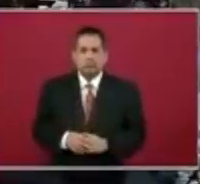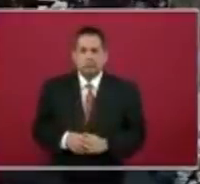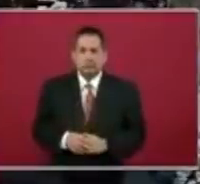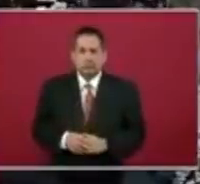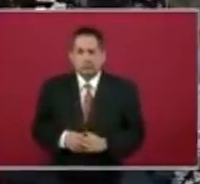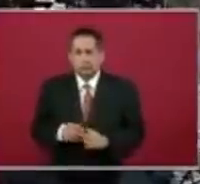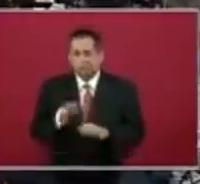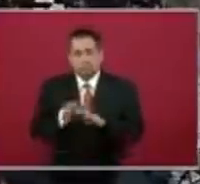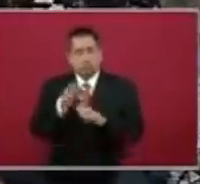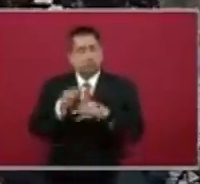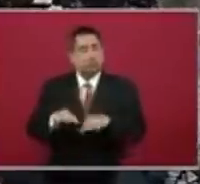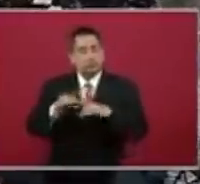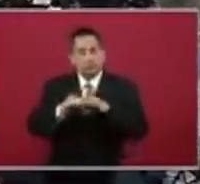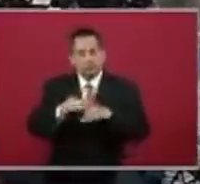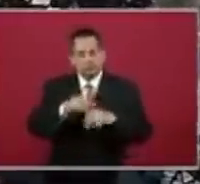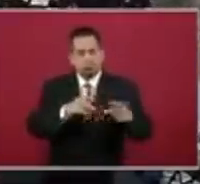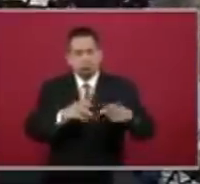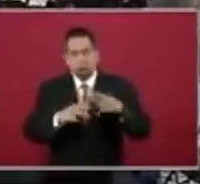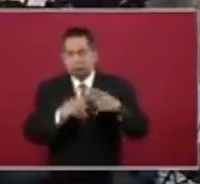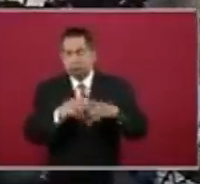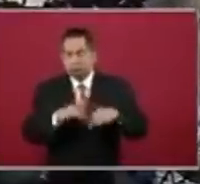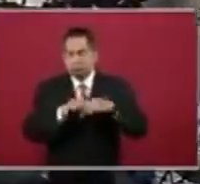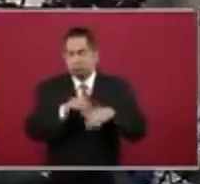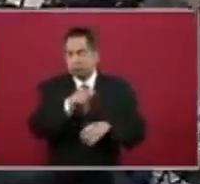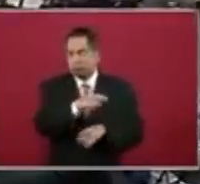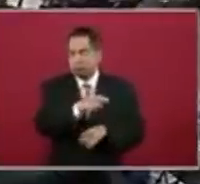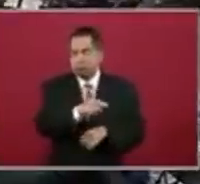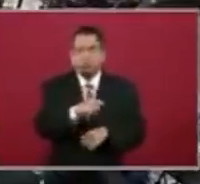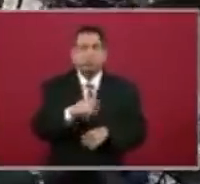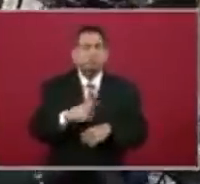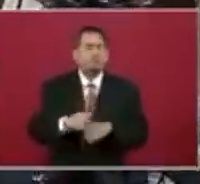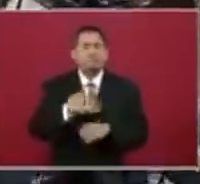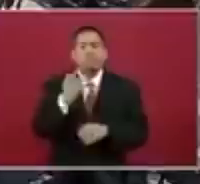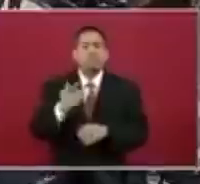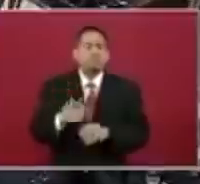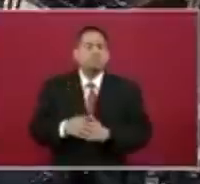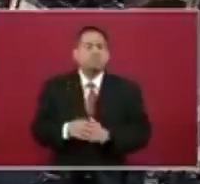es muy importante tu pregunta, porque